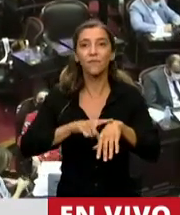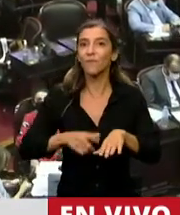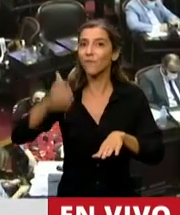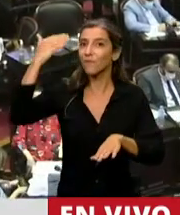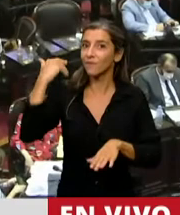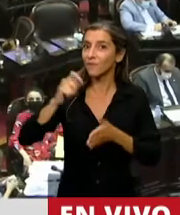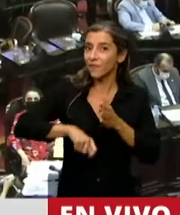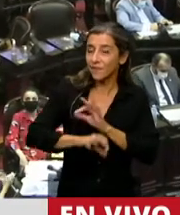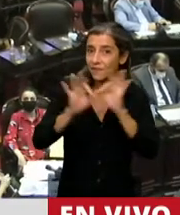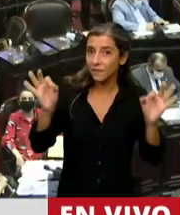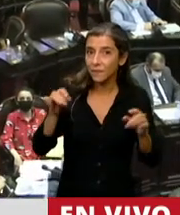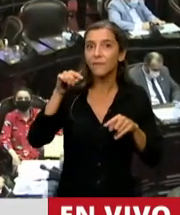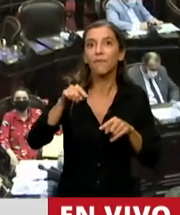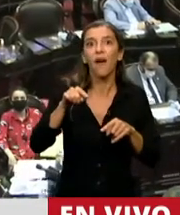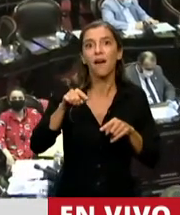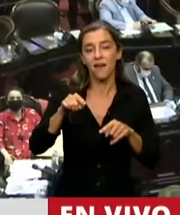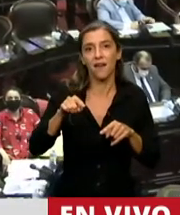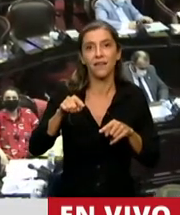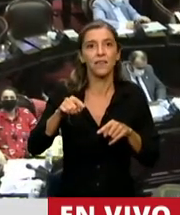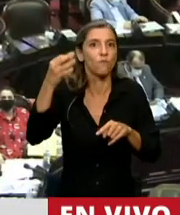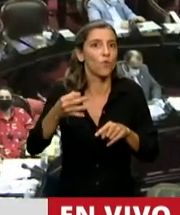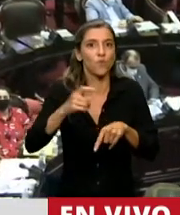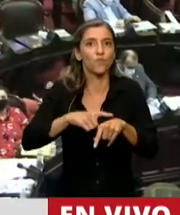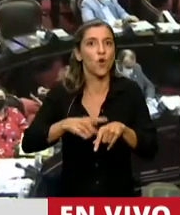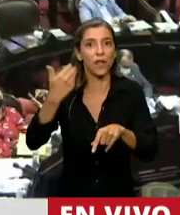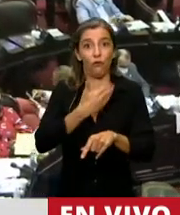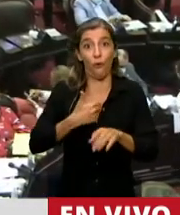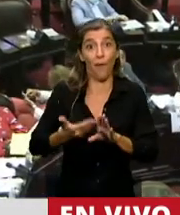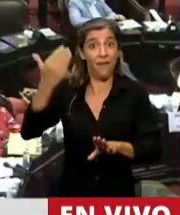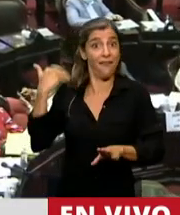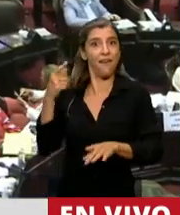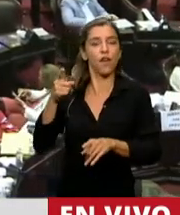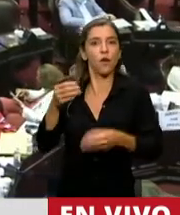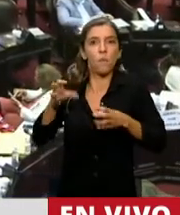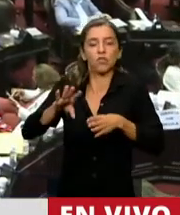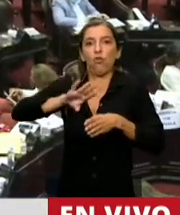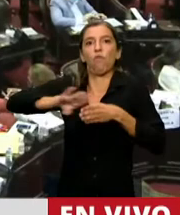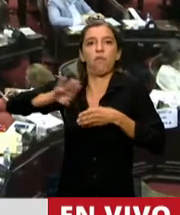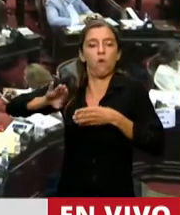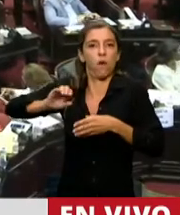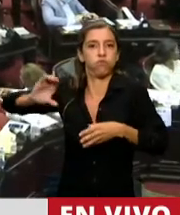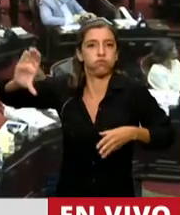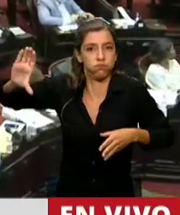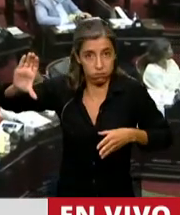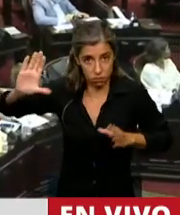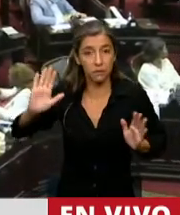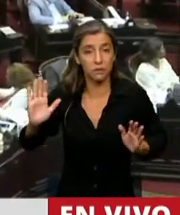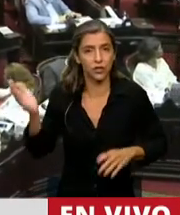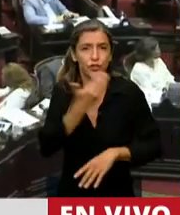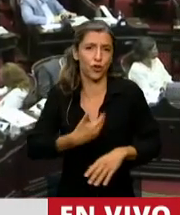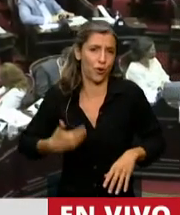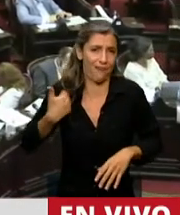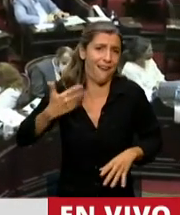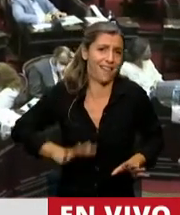antesala del endeudamiento que tuvo el gobierno anterior, y no solamente que se endeudó el gobierno, que endeudó a